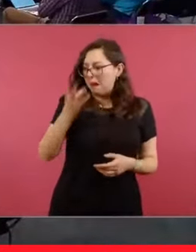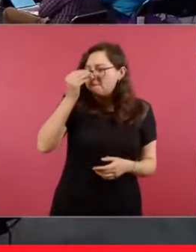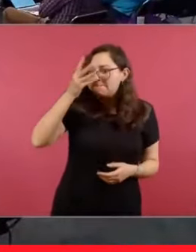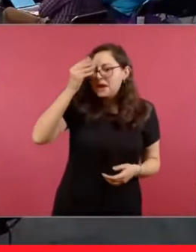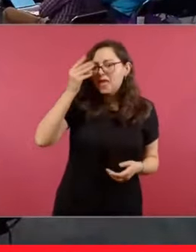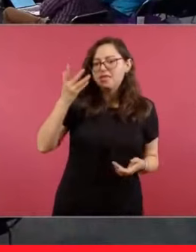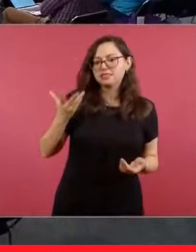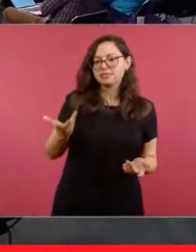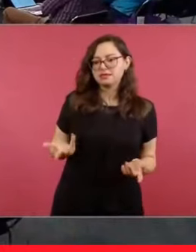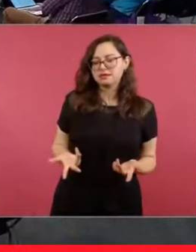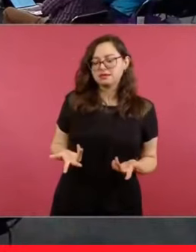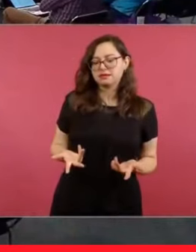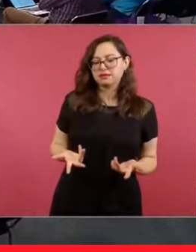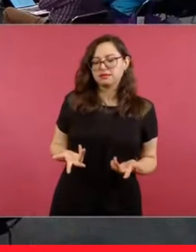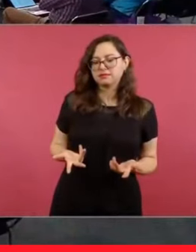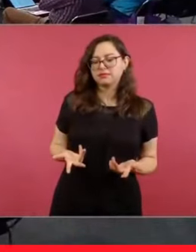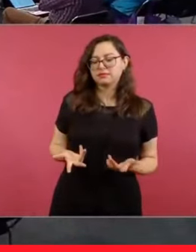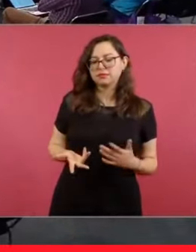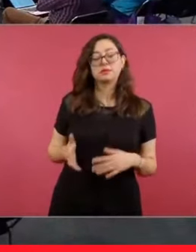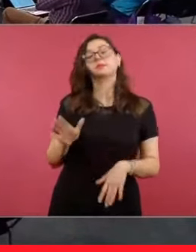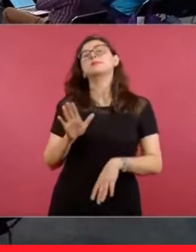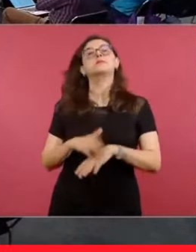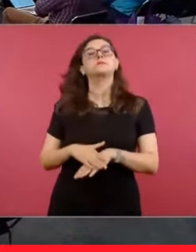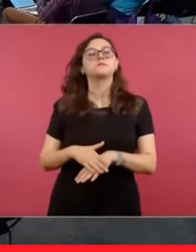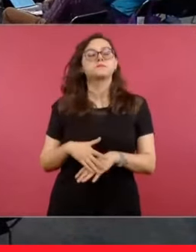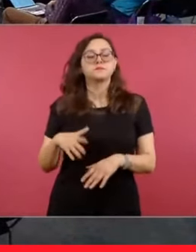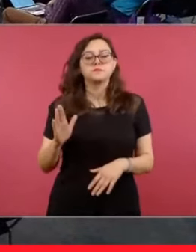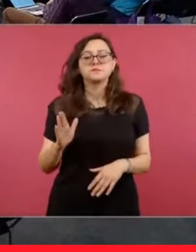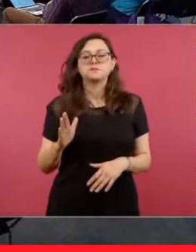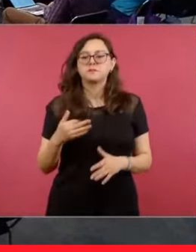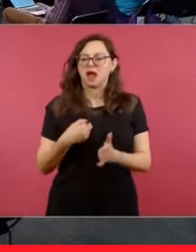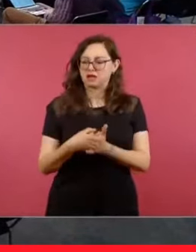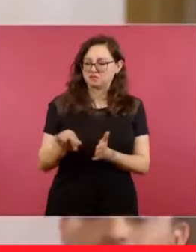se eh más